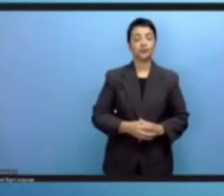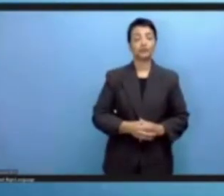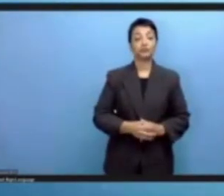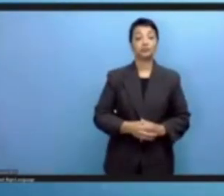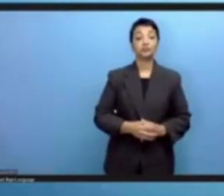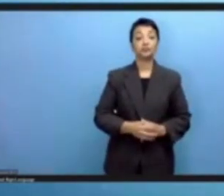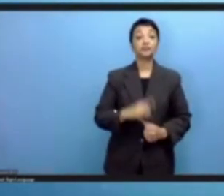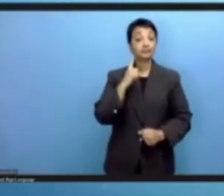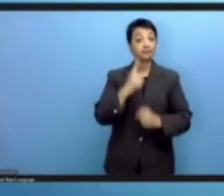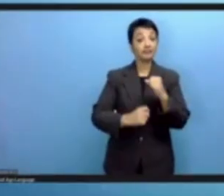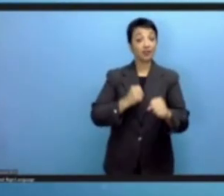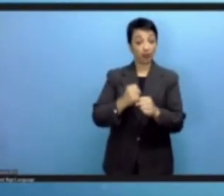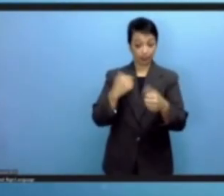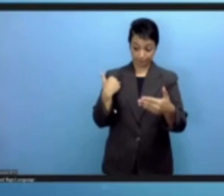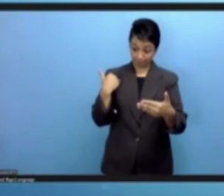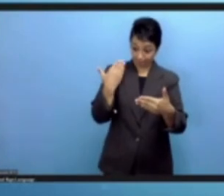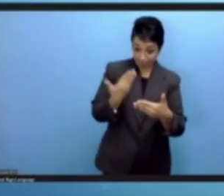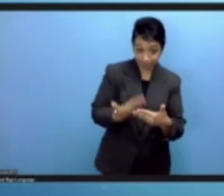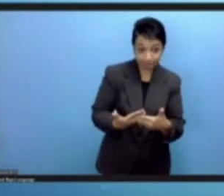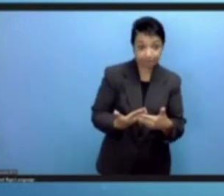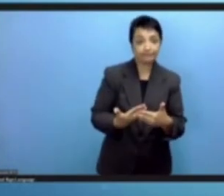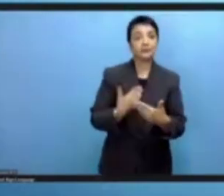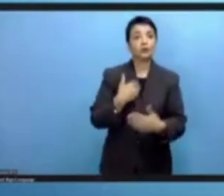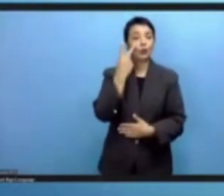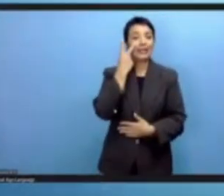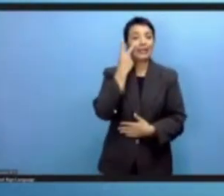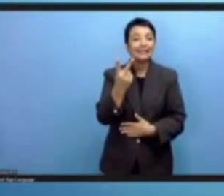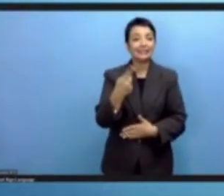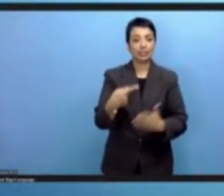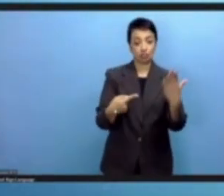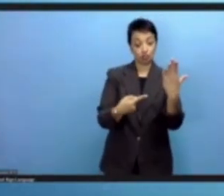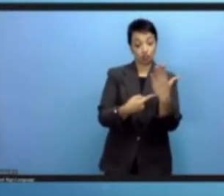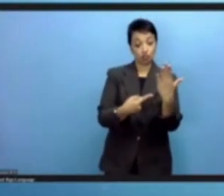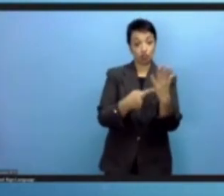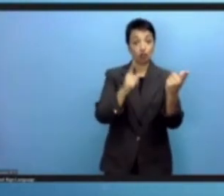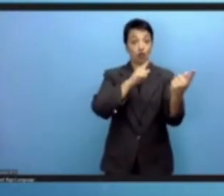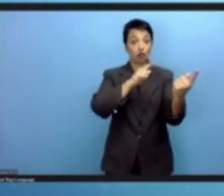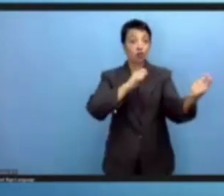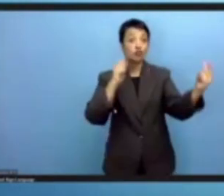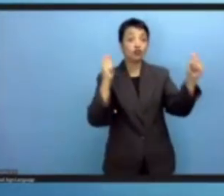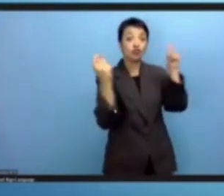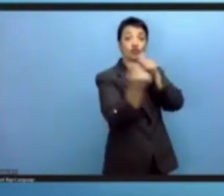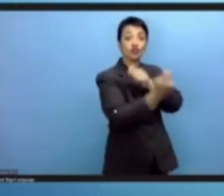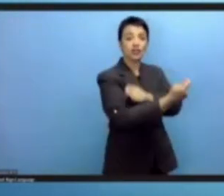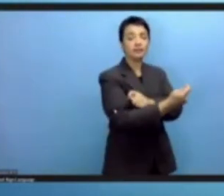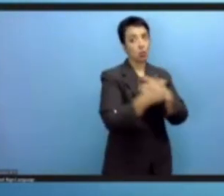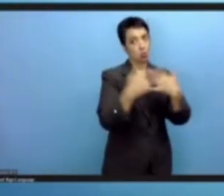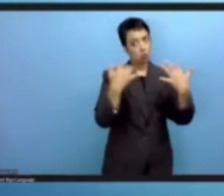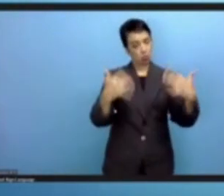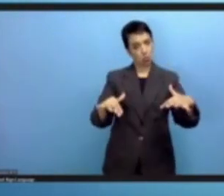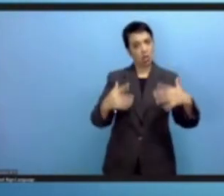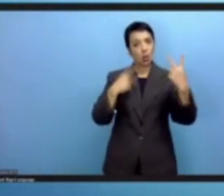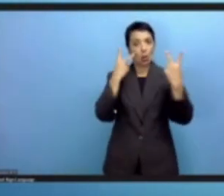desde entonces la importancia de la transformación digital